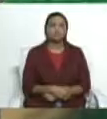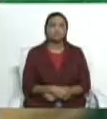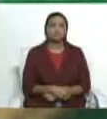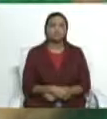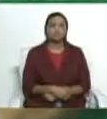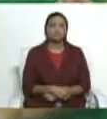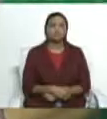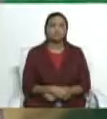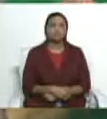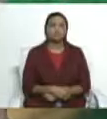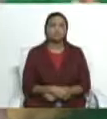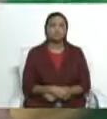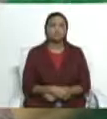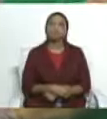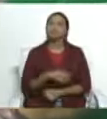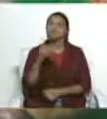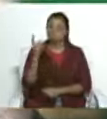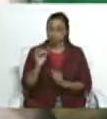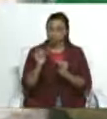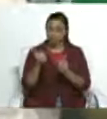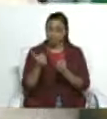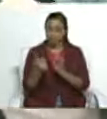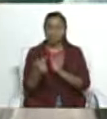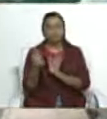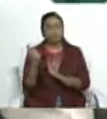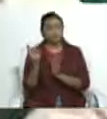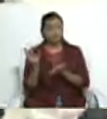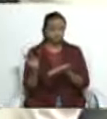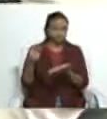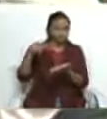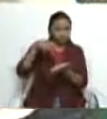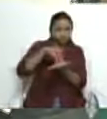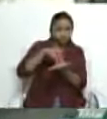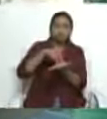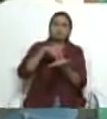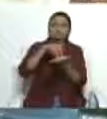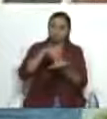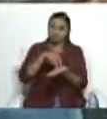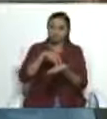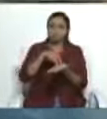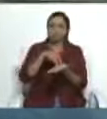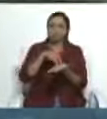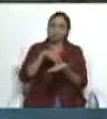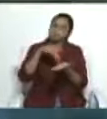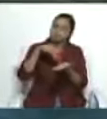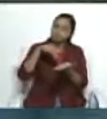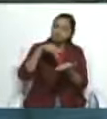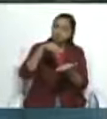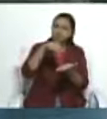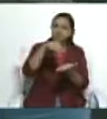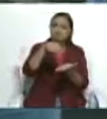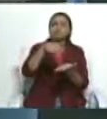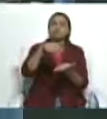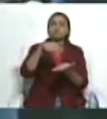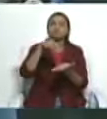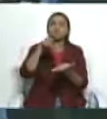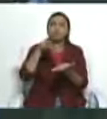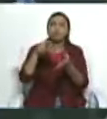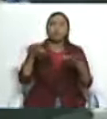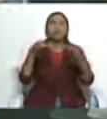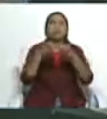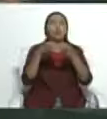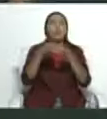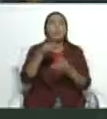Se procede a la presentación de las postulaciones ante la Junta Nacional Electoral, organización con fines